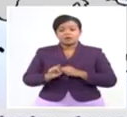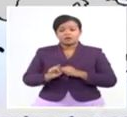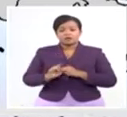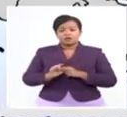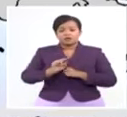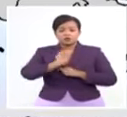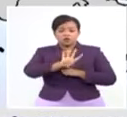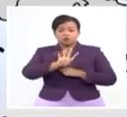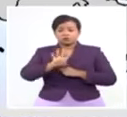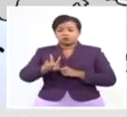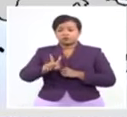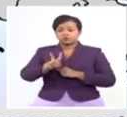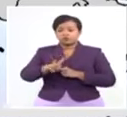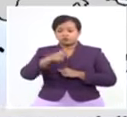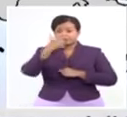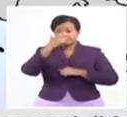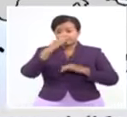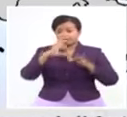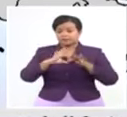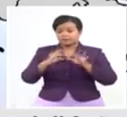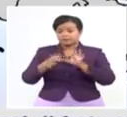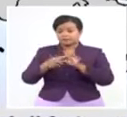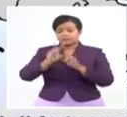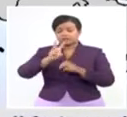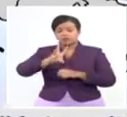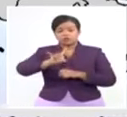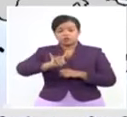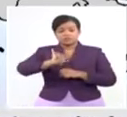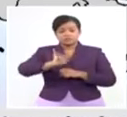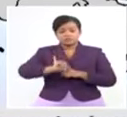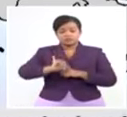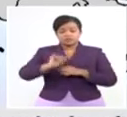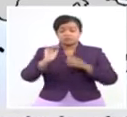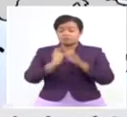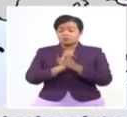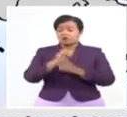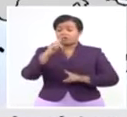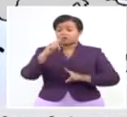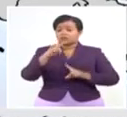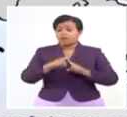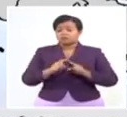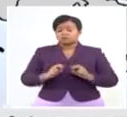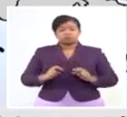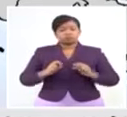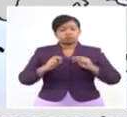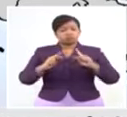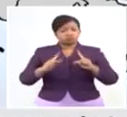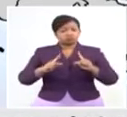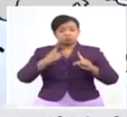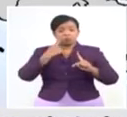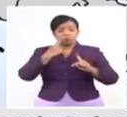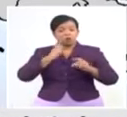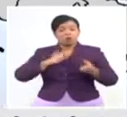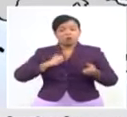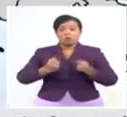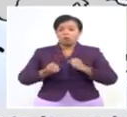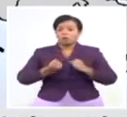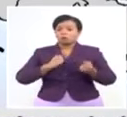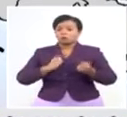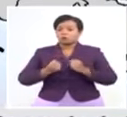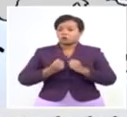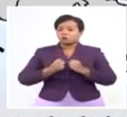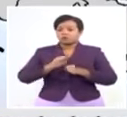442, Artemisa 396 y Matanza nuevamente logrando un control, 123 casos